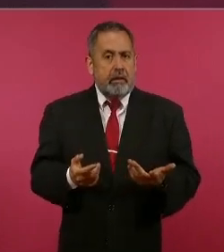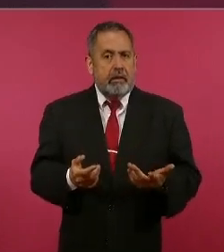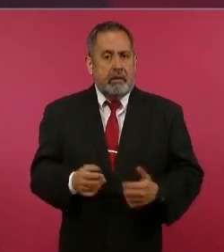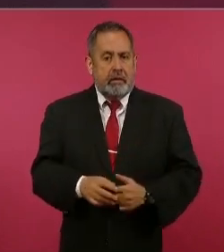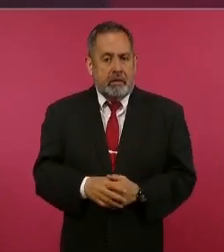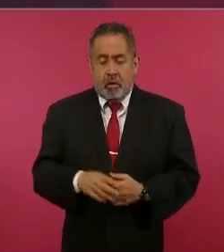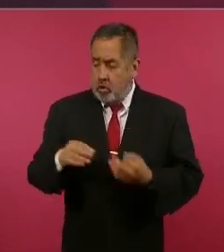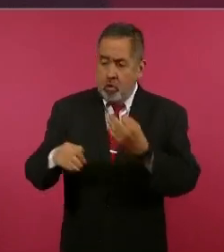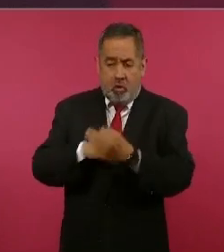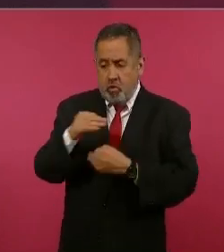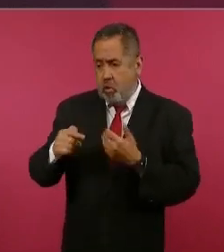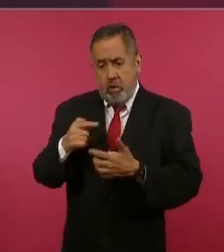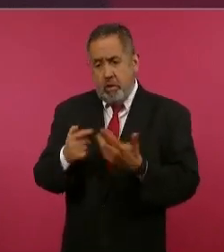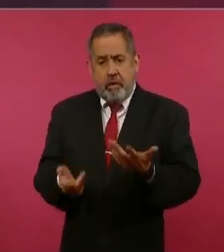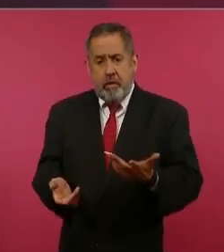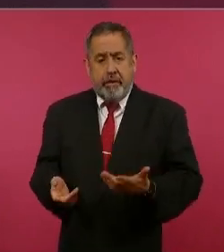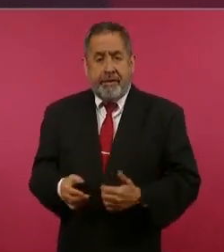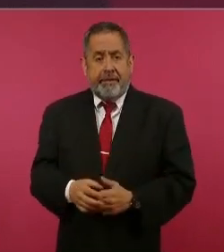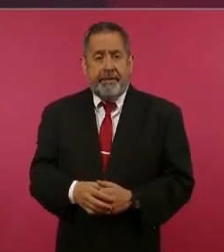con todo.